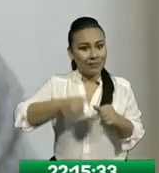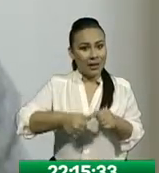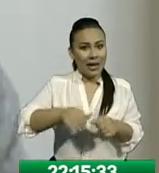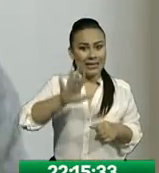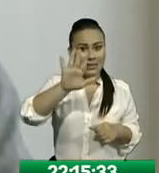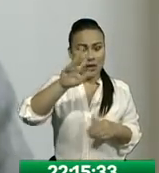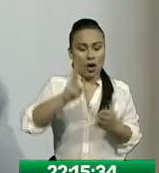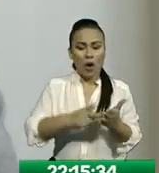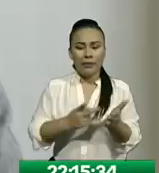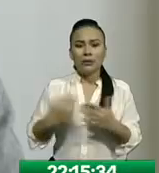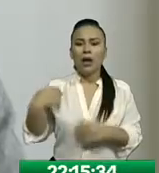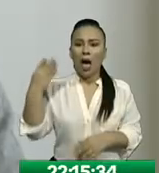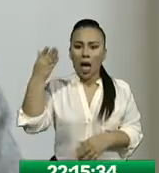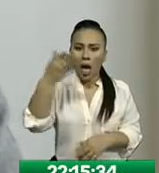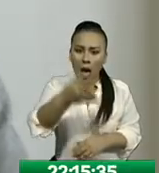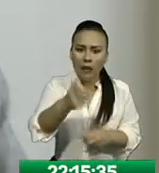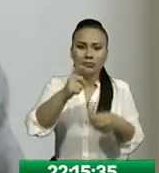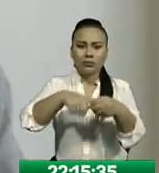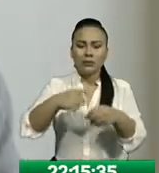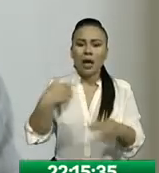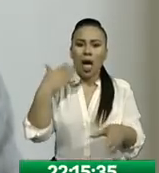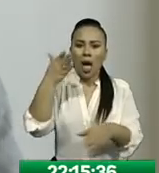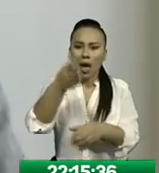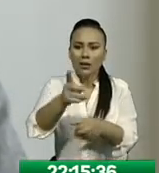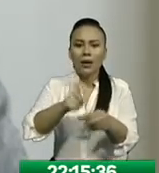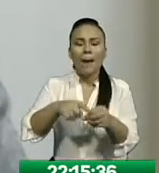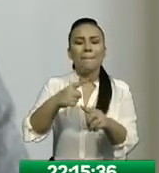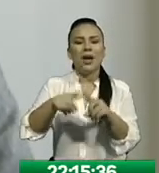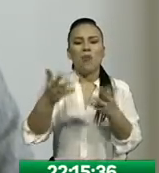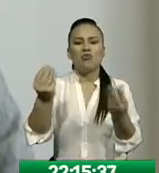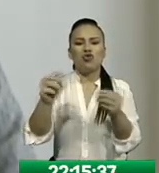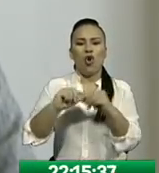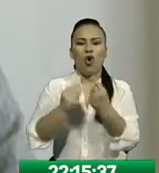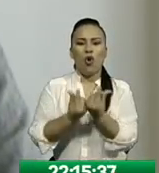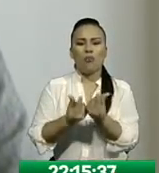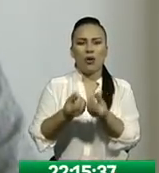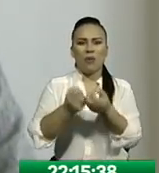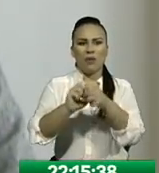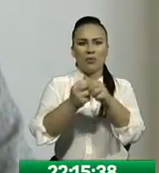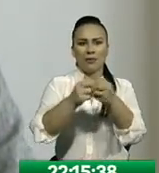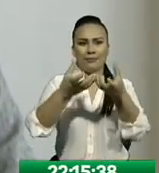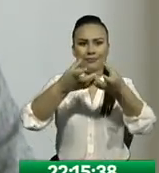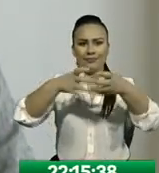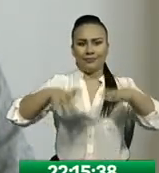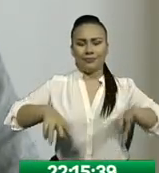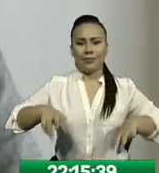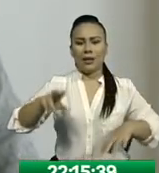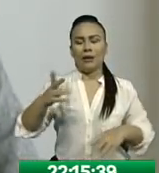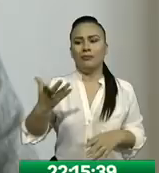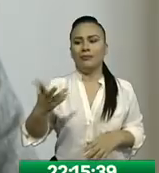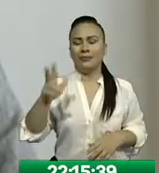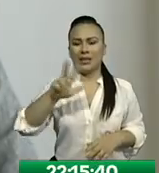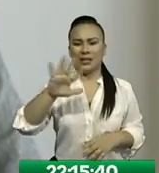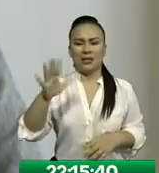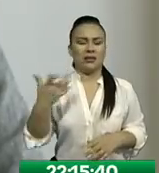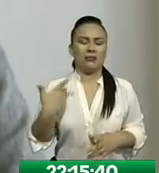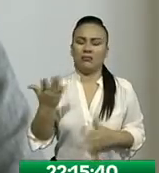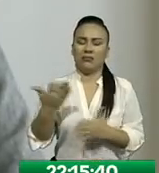5 ocasiones hemos sido impedidos. Primero en las disputas internas del movimiento Alianza País, que hoy está, desde mi punto de vista,